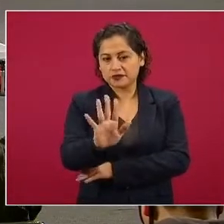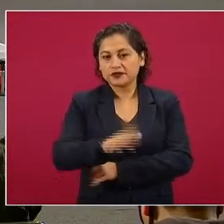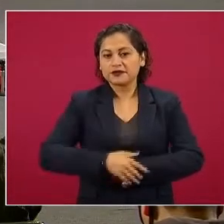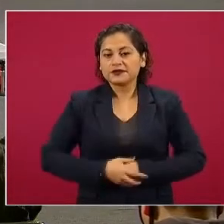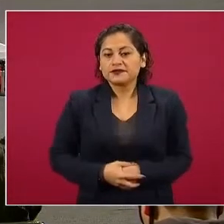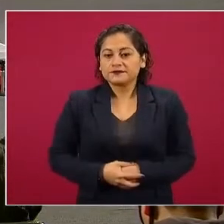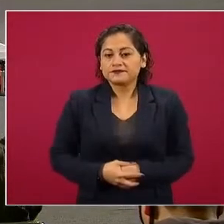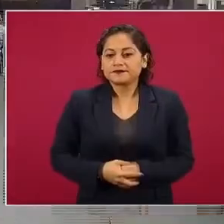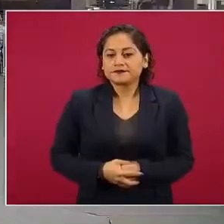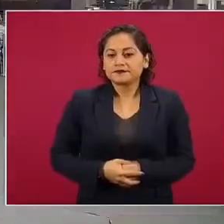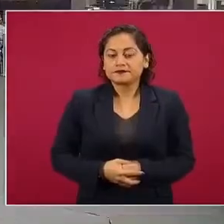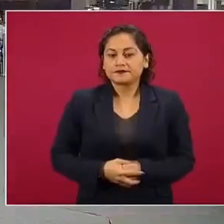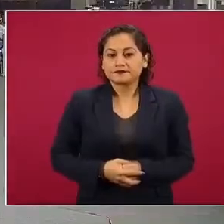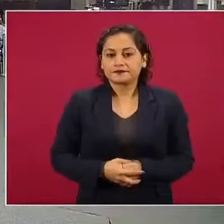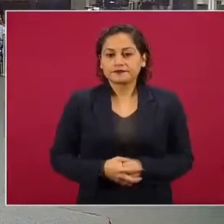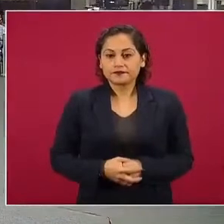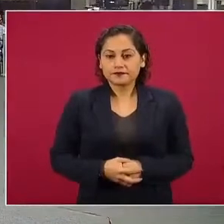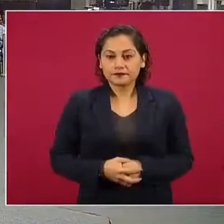Sí,